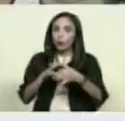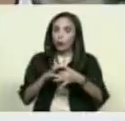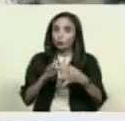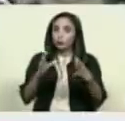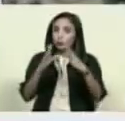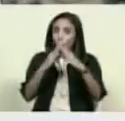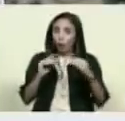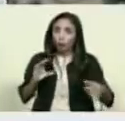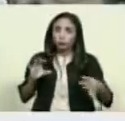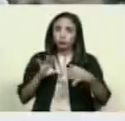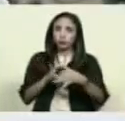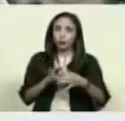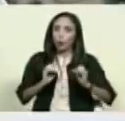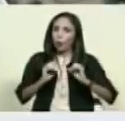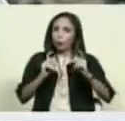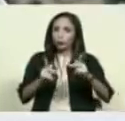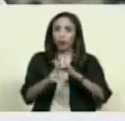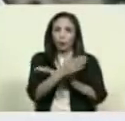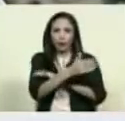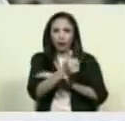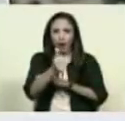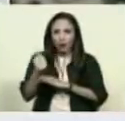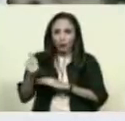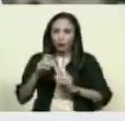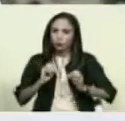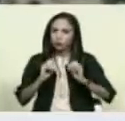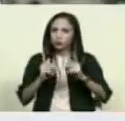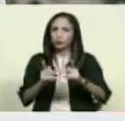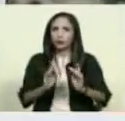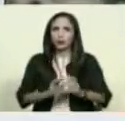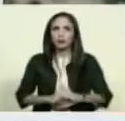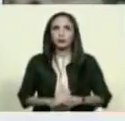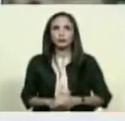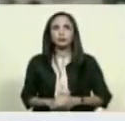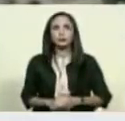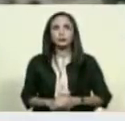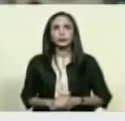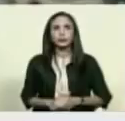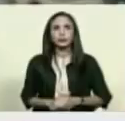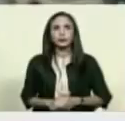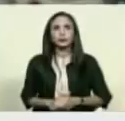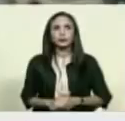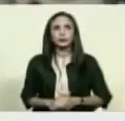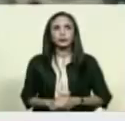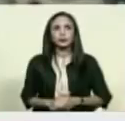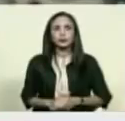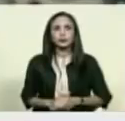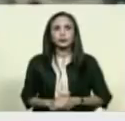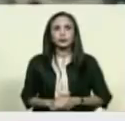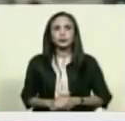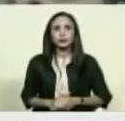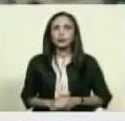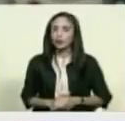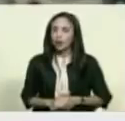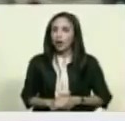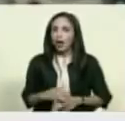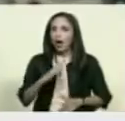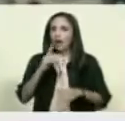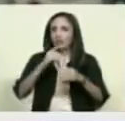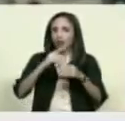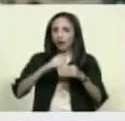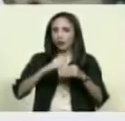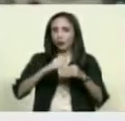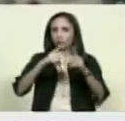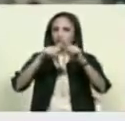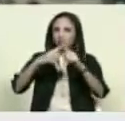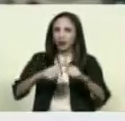de oportunidades para toda nuestra generación, para toda la juventud. Presidente, ya usted daba algunos datos, 2017